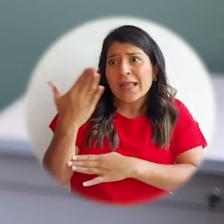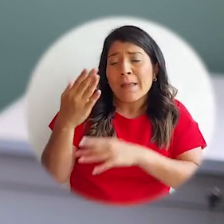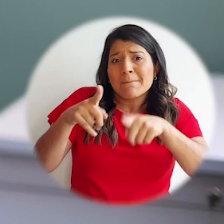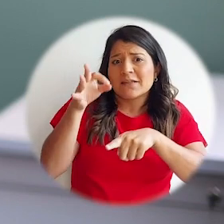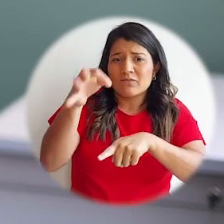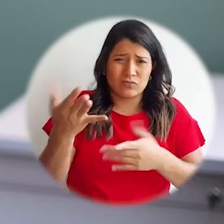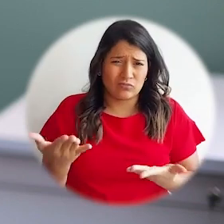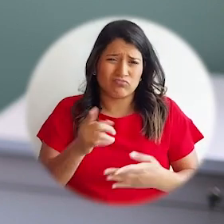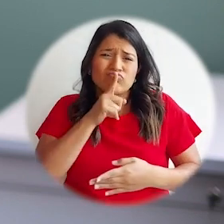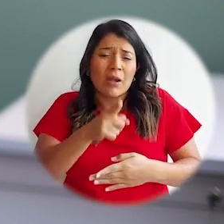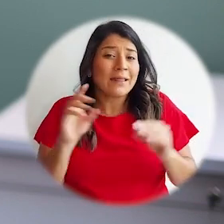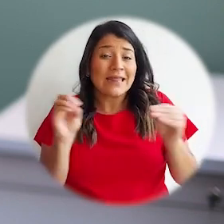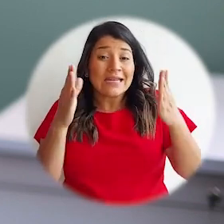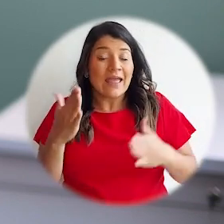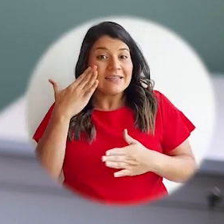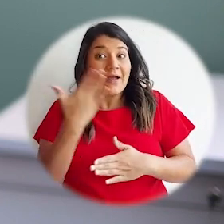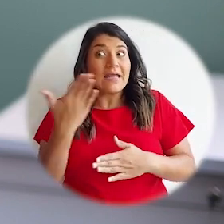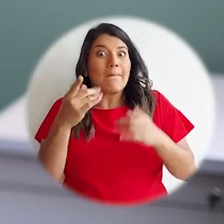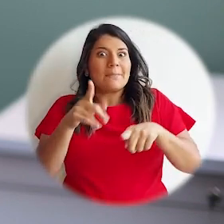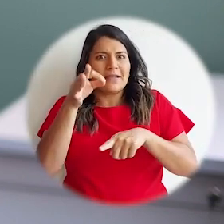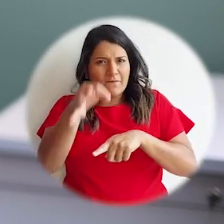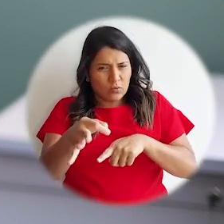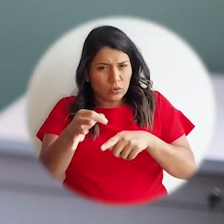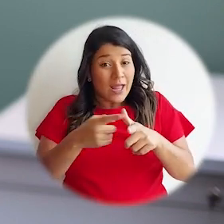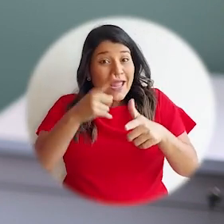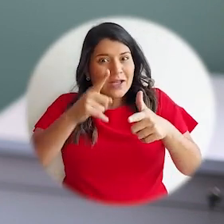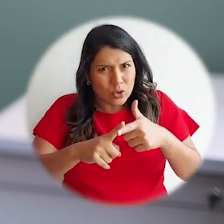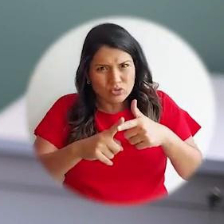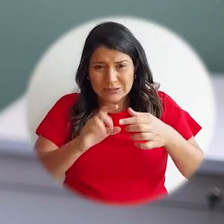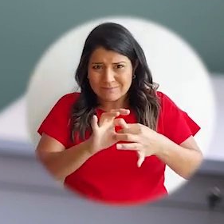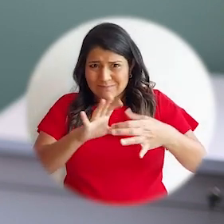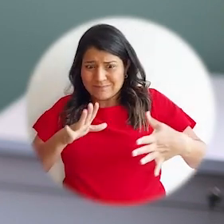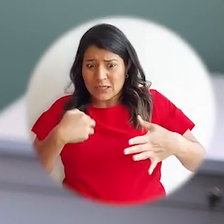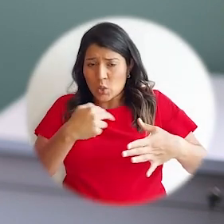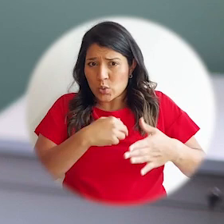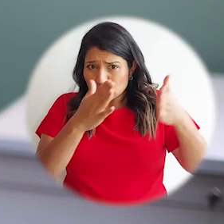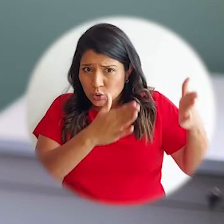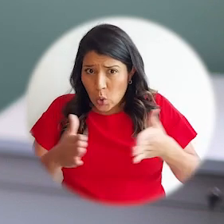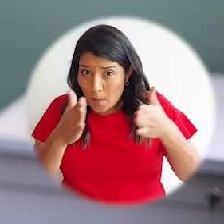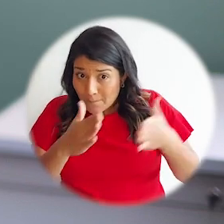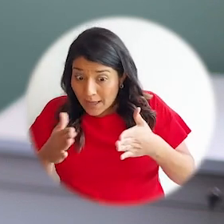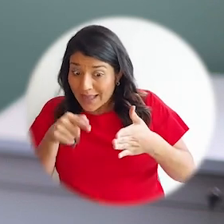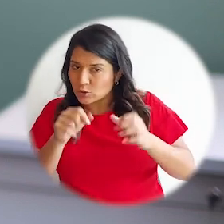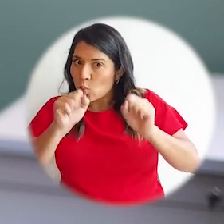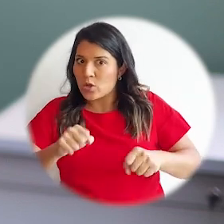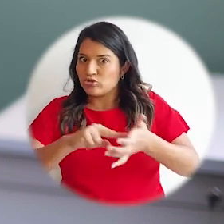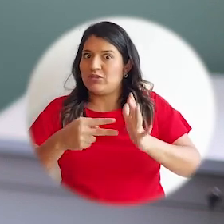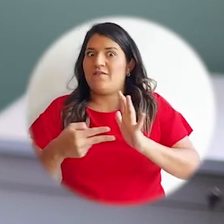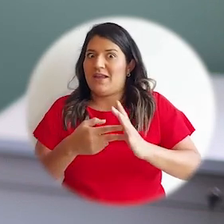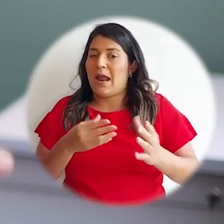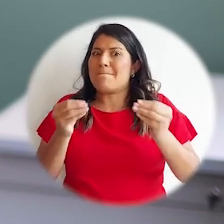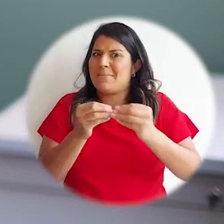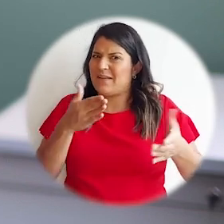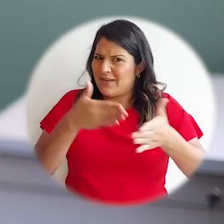la realidad, nadie sabe qué es lo que realmente va a pasar, y alejarnos drásticamente del plan de mediano o largo plazo de nuestras carteras puede terminar